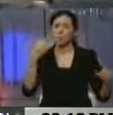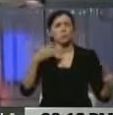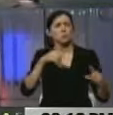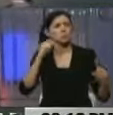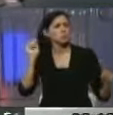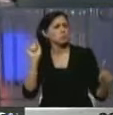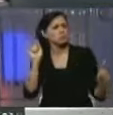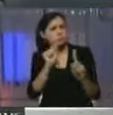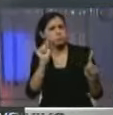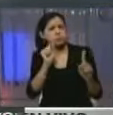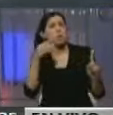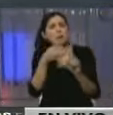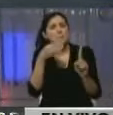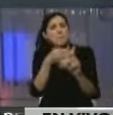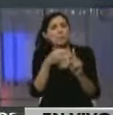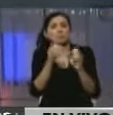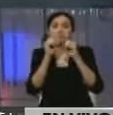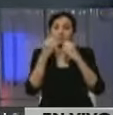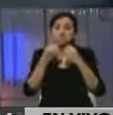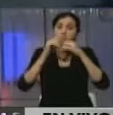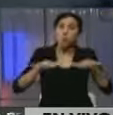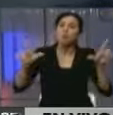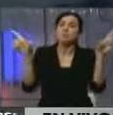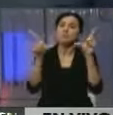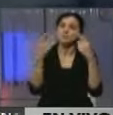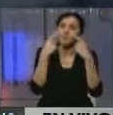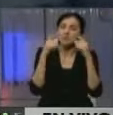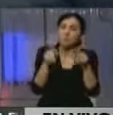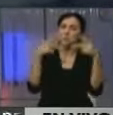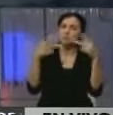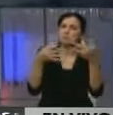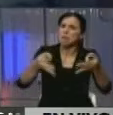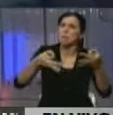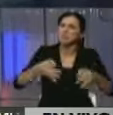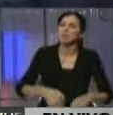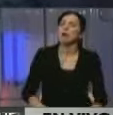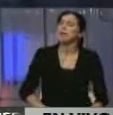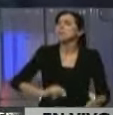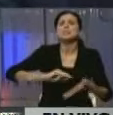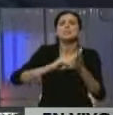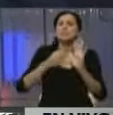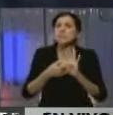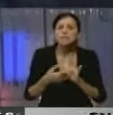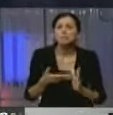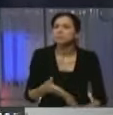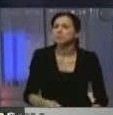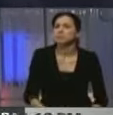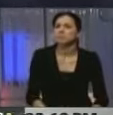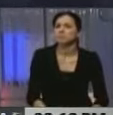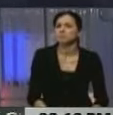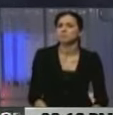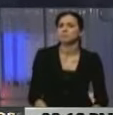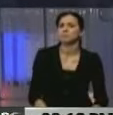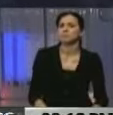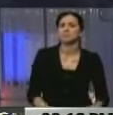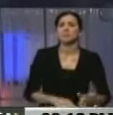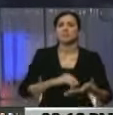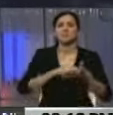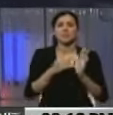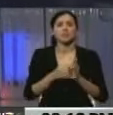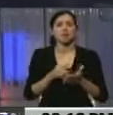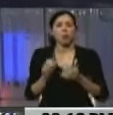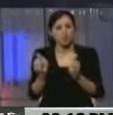Campaña brutal por los medios, siempre. Y eso es un indicador, querido compañero general en